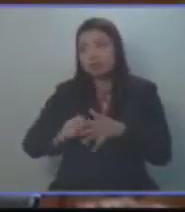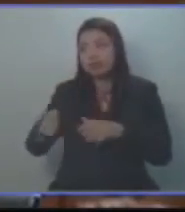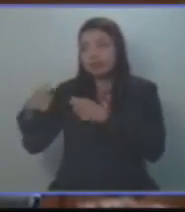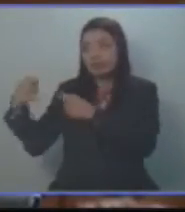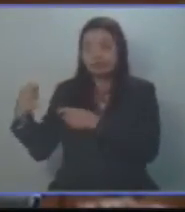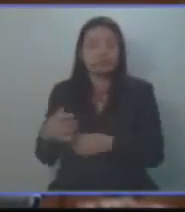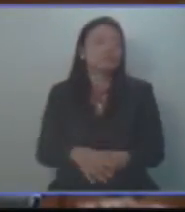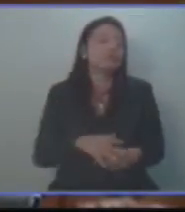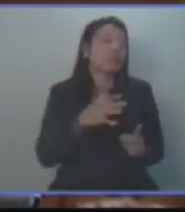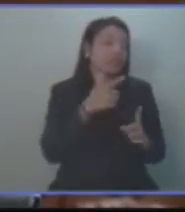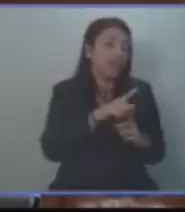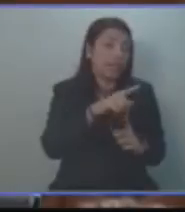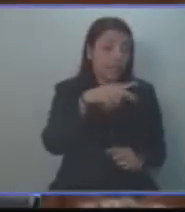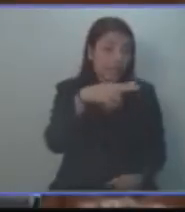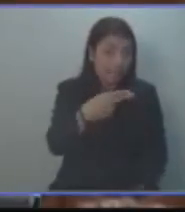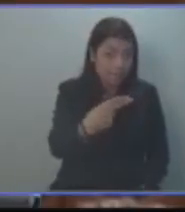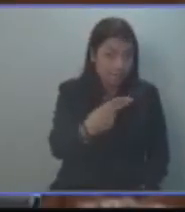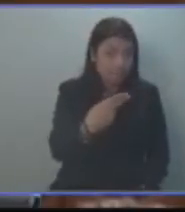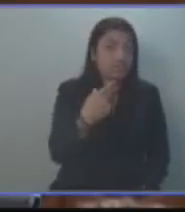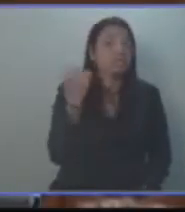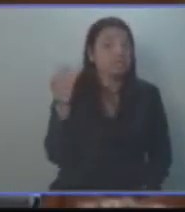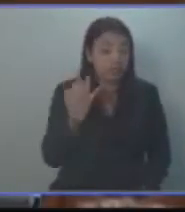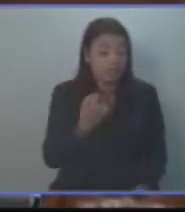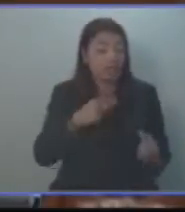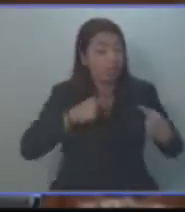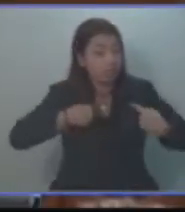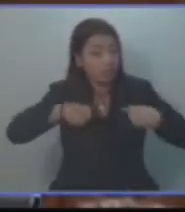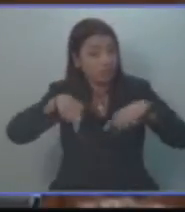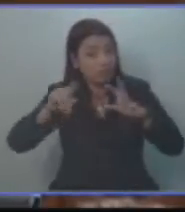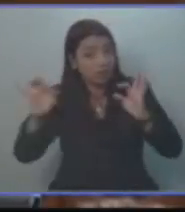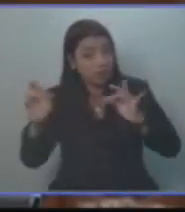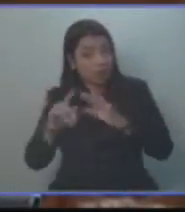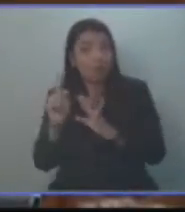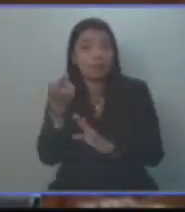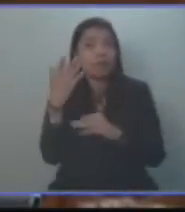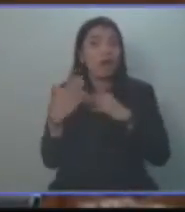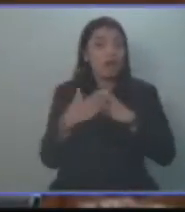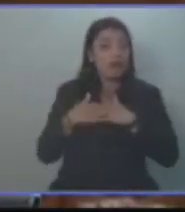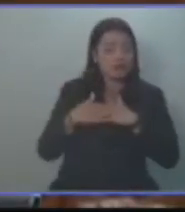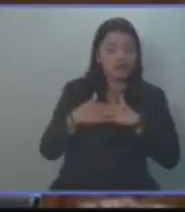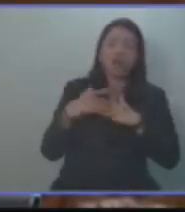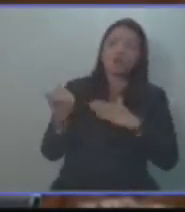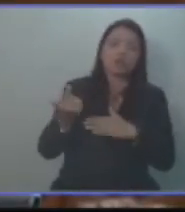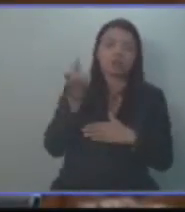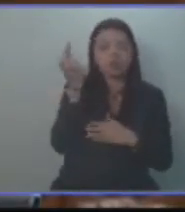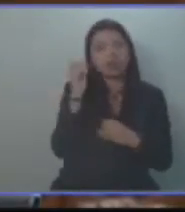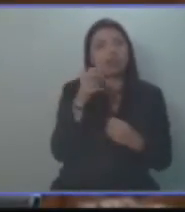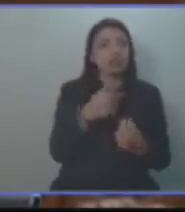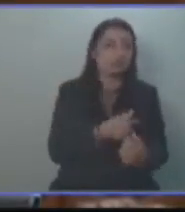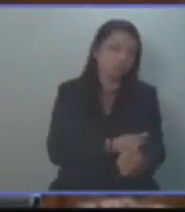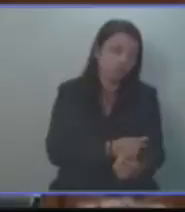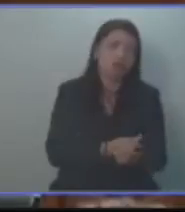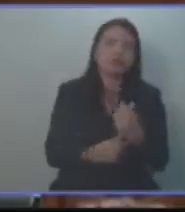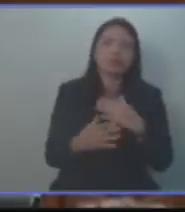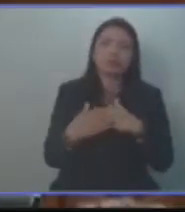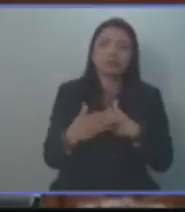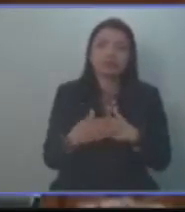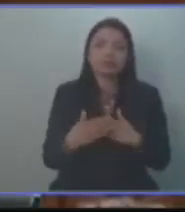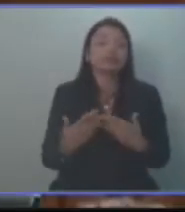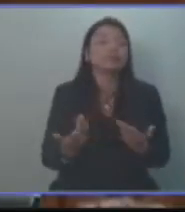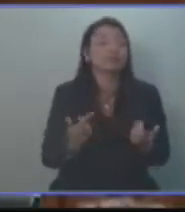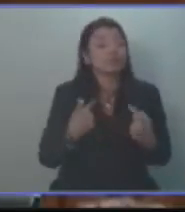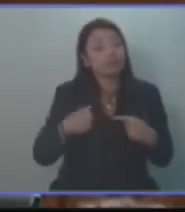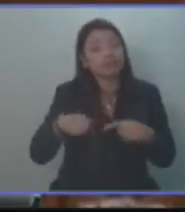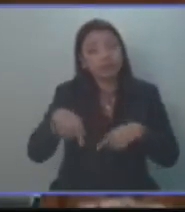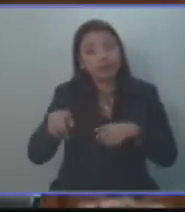las reuniones previa convocatoria y debidamente coordinada por la universidad y el hospital. Dicha asistencia